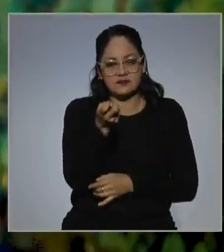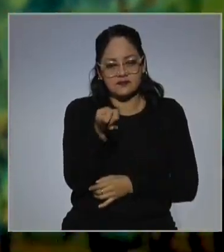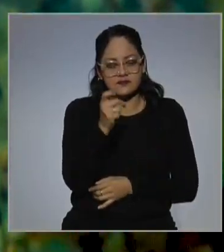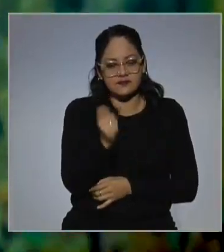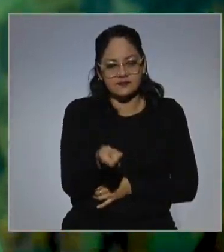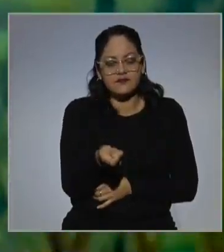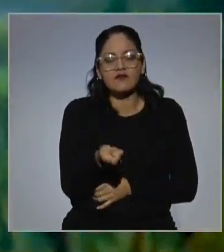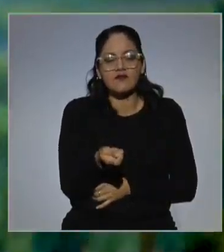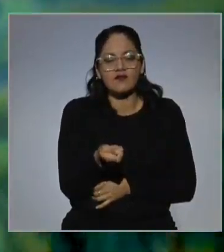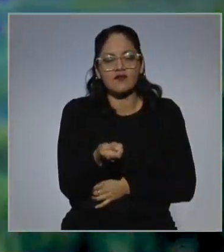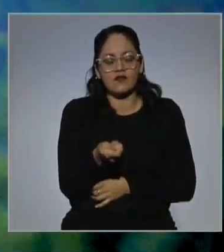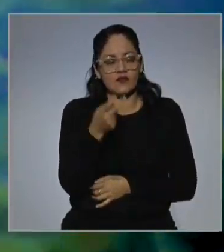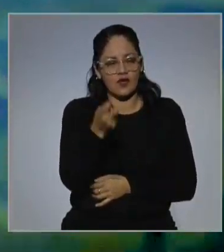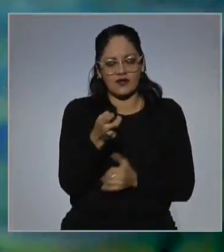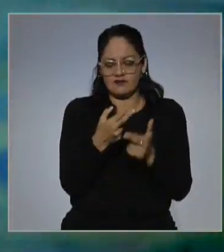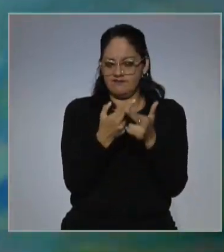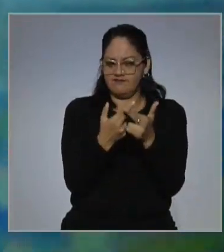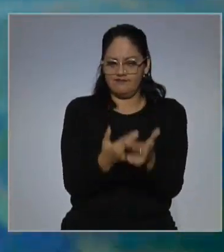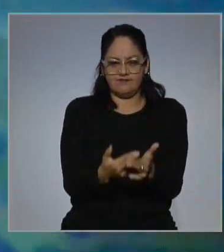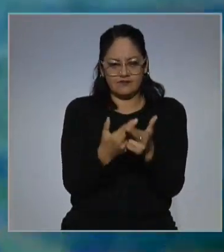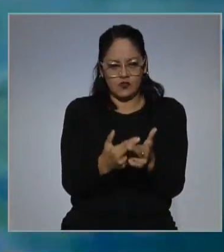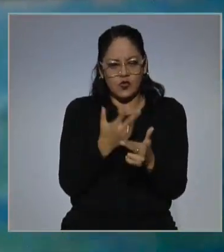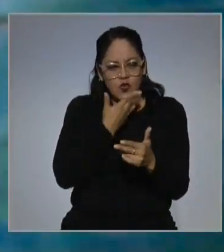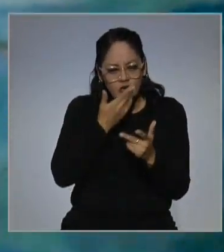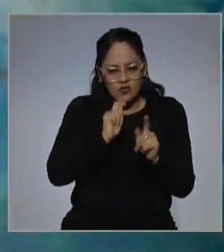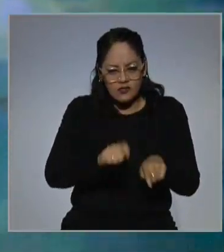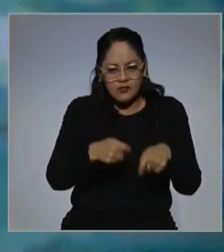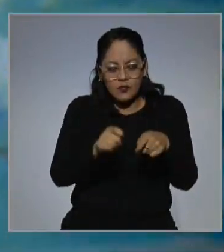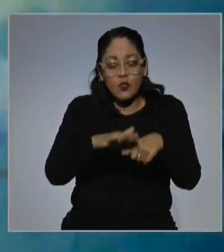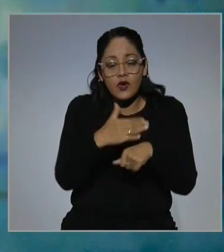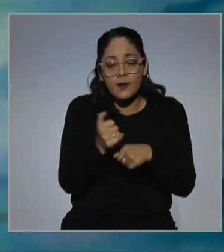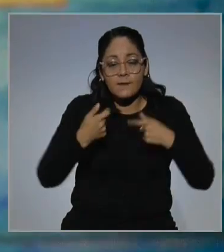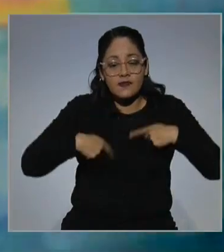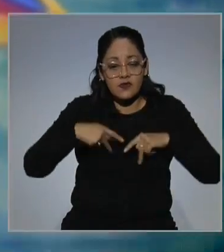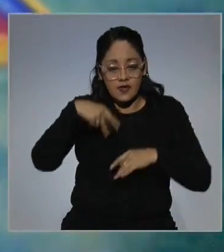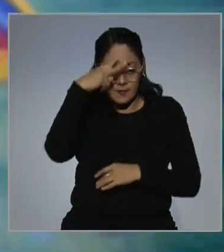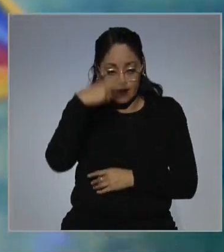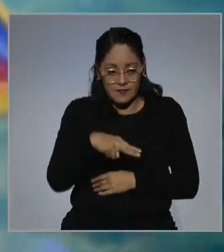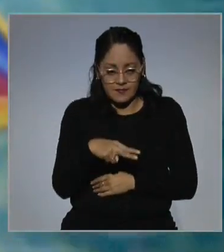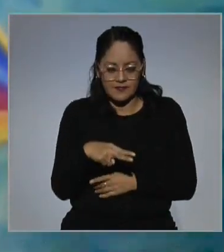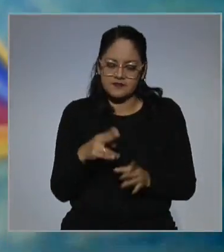precisamente eso es lo rico de esta tradición, porque los mexicanos